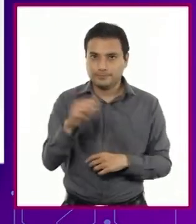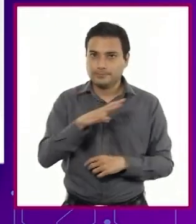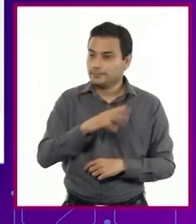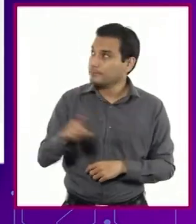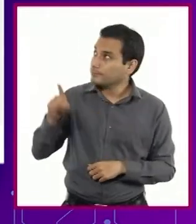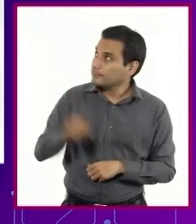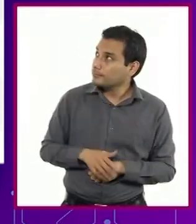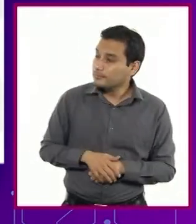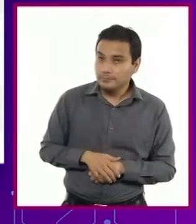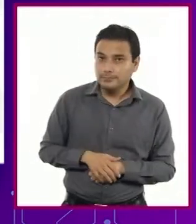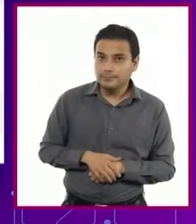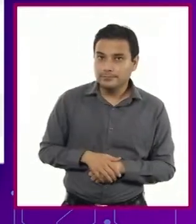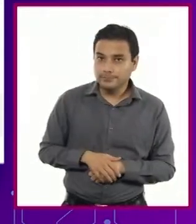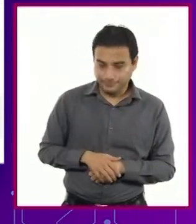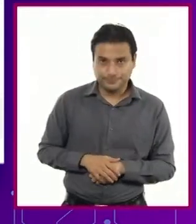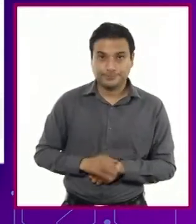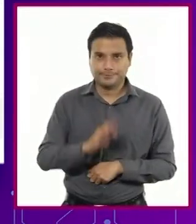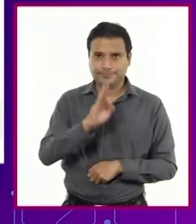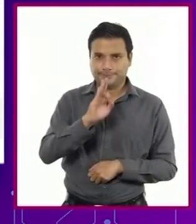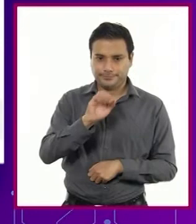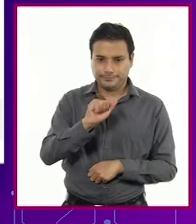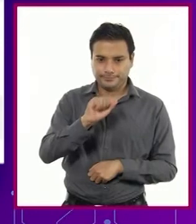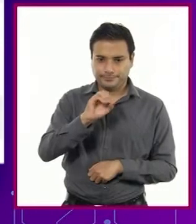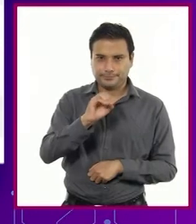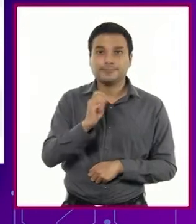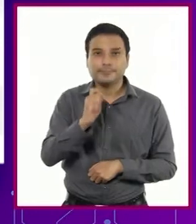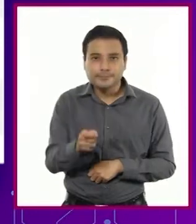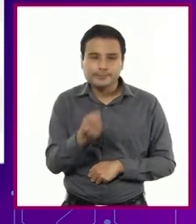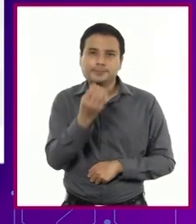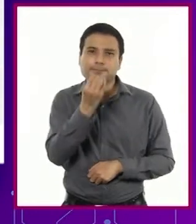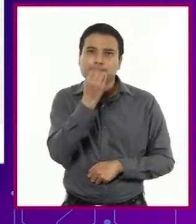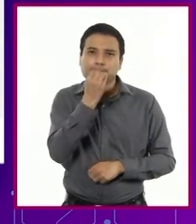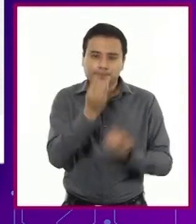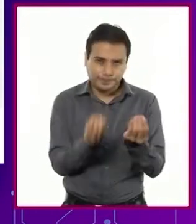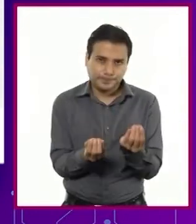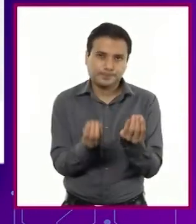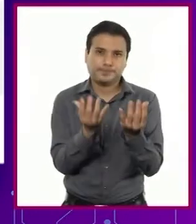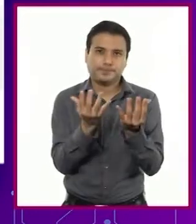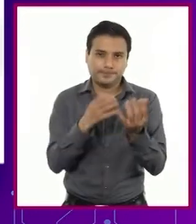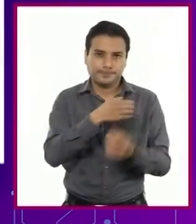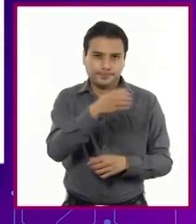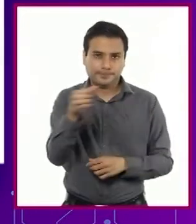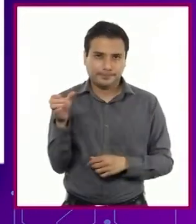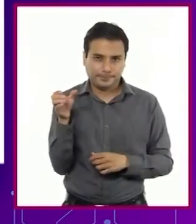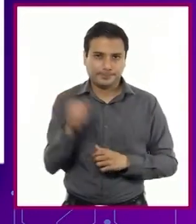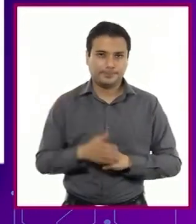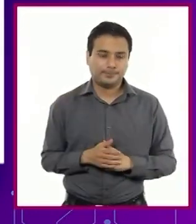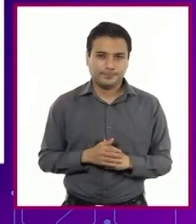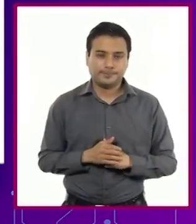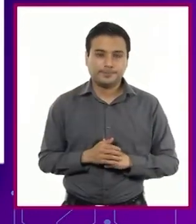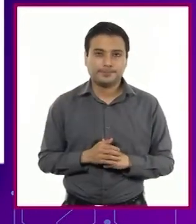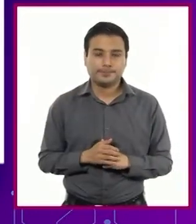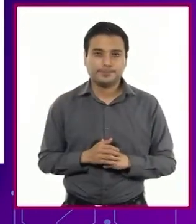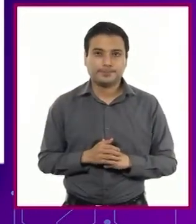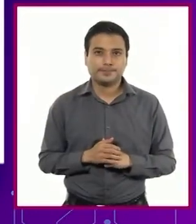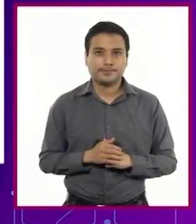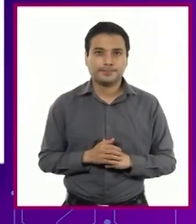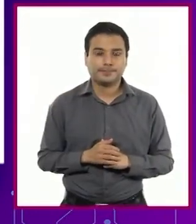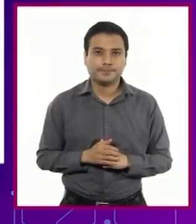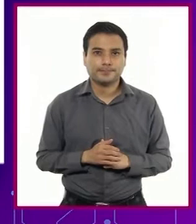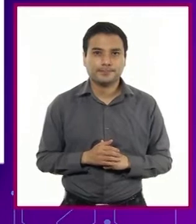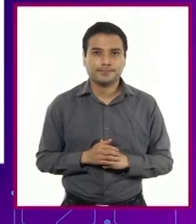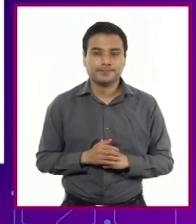las Naciones Unidas para la Alimentación y la Agricultura, la FAO por sus siglas en inglés. Los